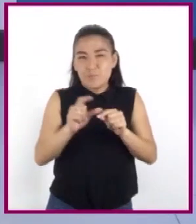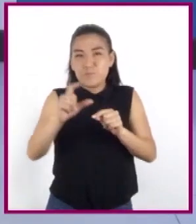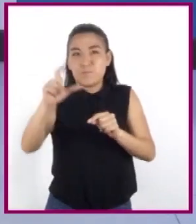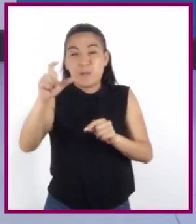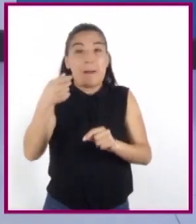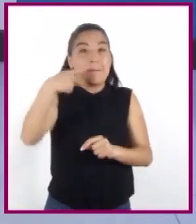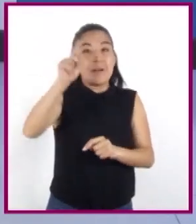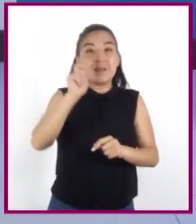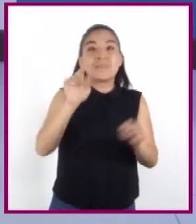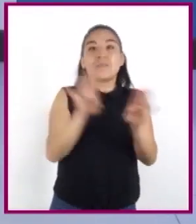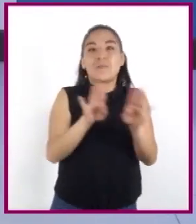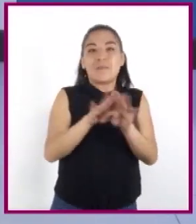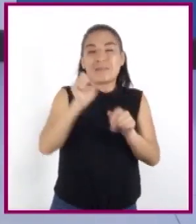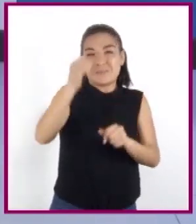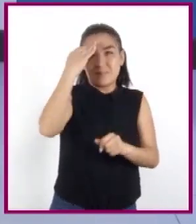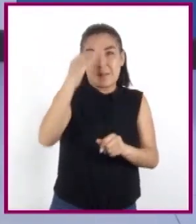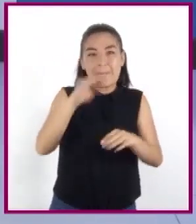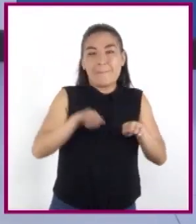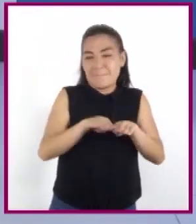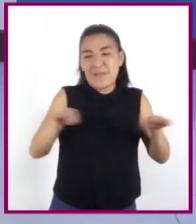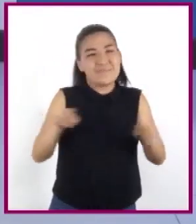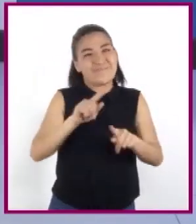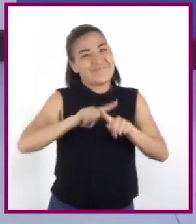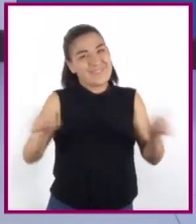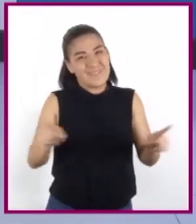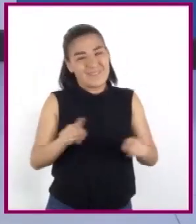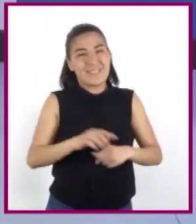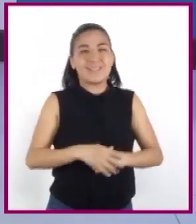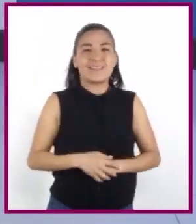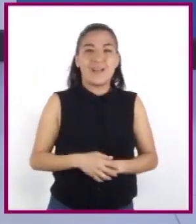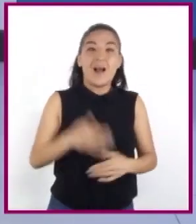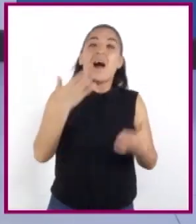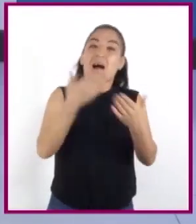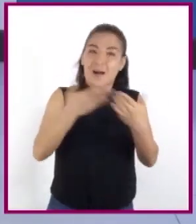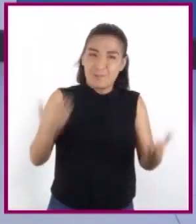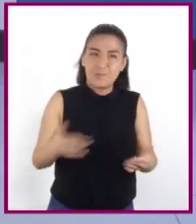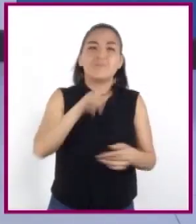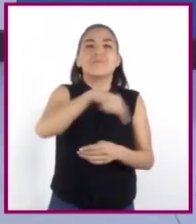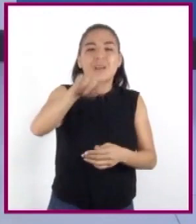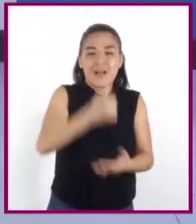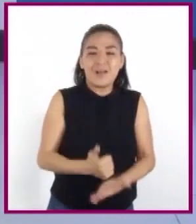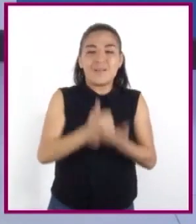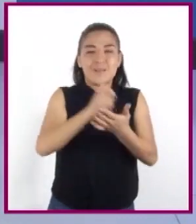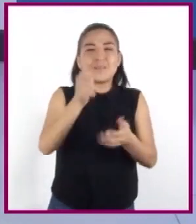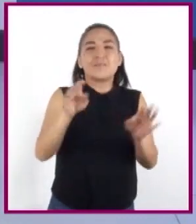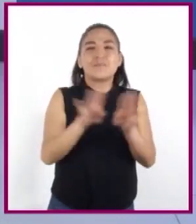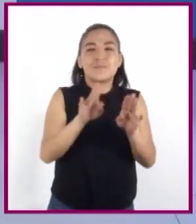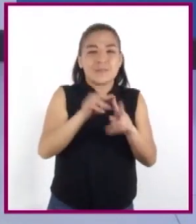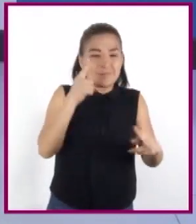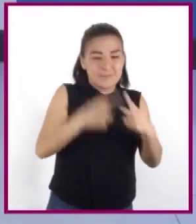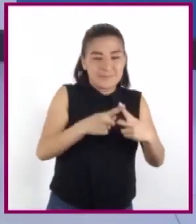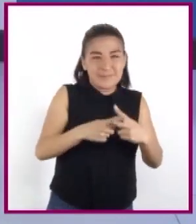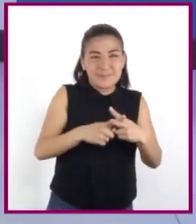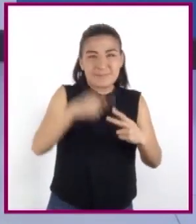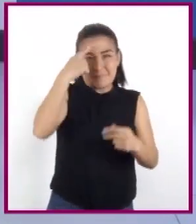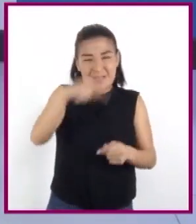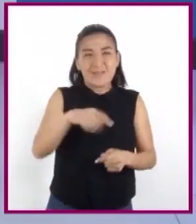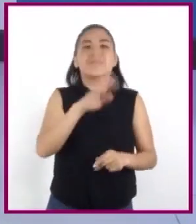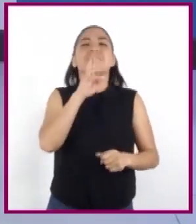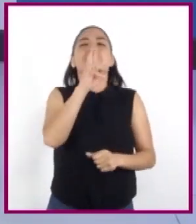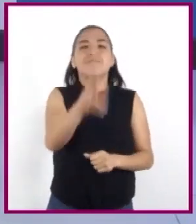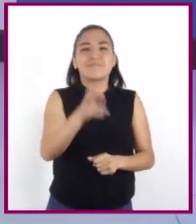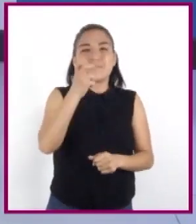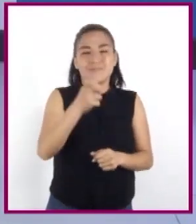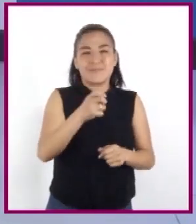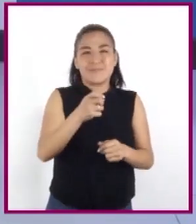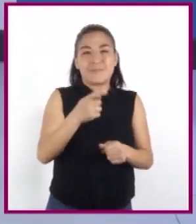no en la unidad que corresponde a los metros. Ahora, ayudémonos con algunos cálculos matemáticos para dar respuesta a